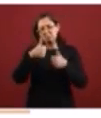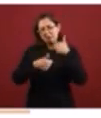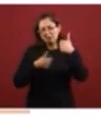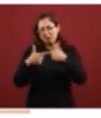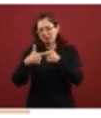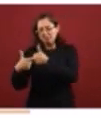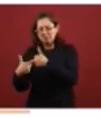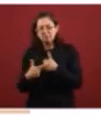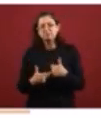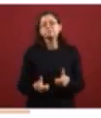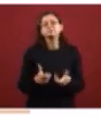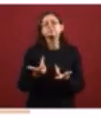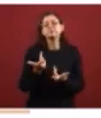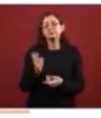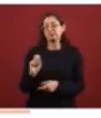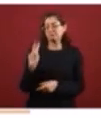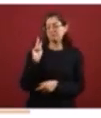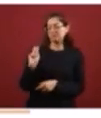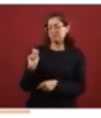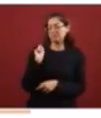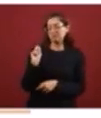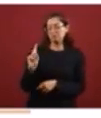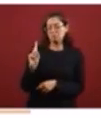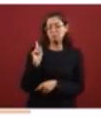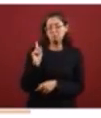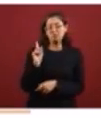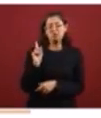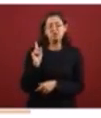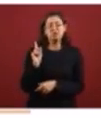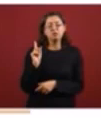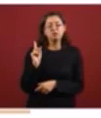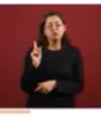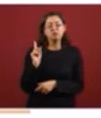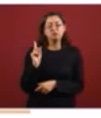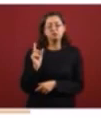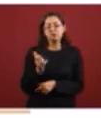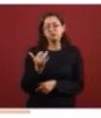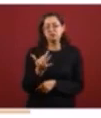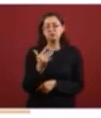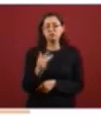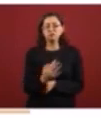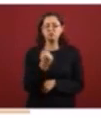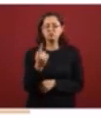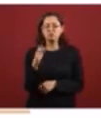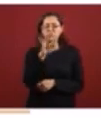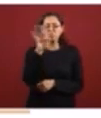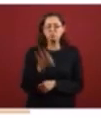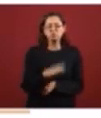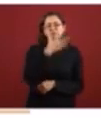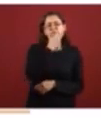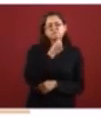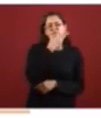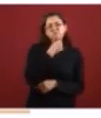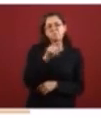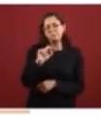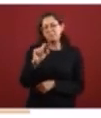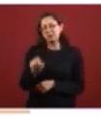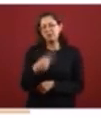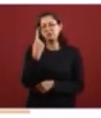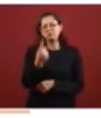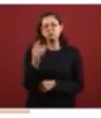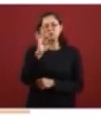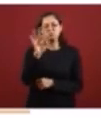intercambio que se tuvo el fin de semana básicamente 51 por ciento fueron hombres el 21 por ciento